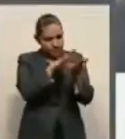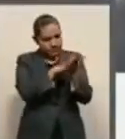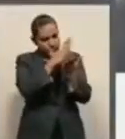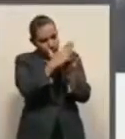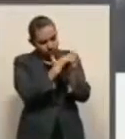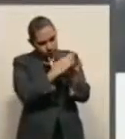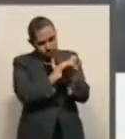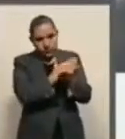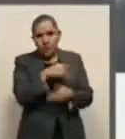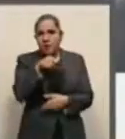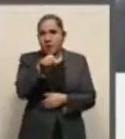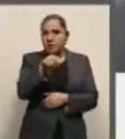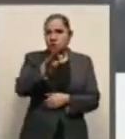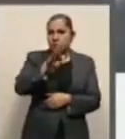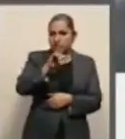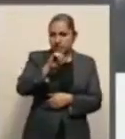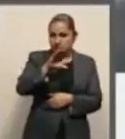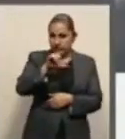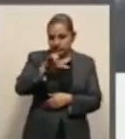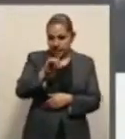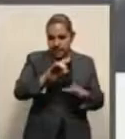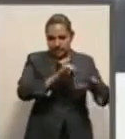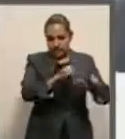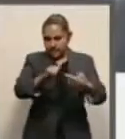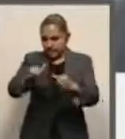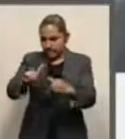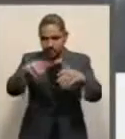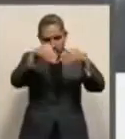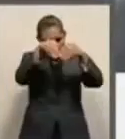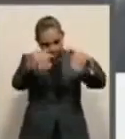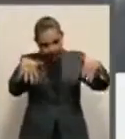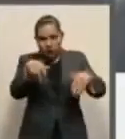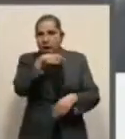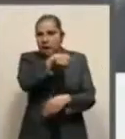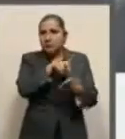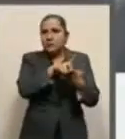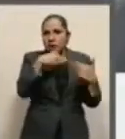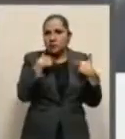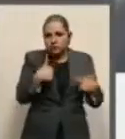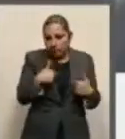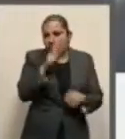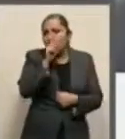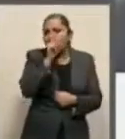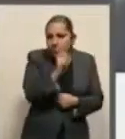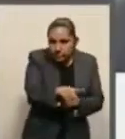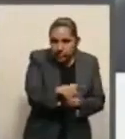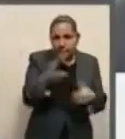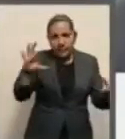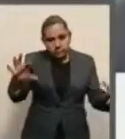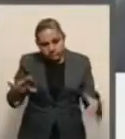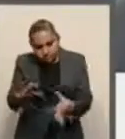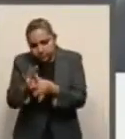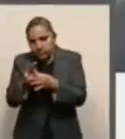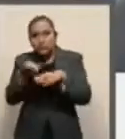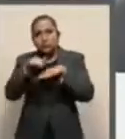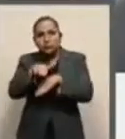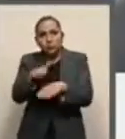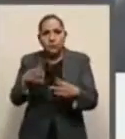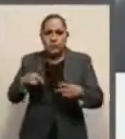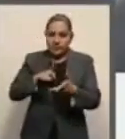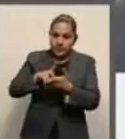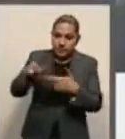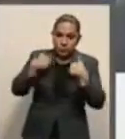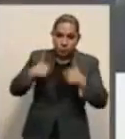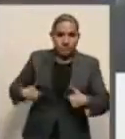funciones también en la de derechos humanos pues va a combatir las violaciones a los derechos humanos y todo aquello que afecte la integridad